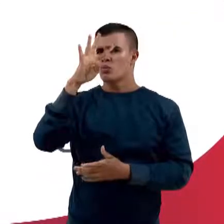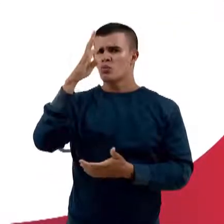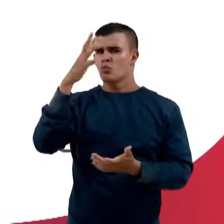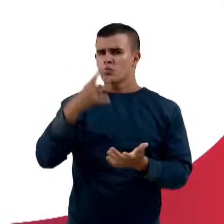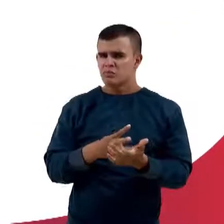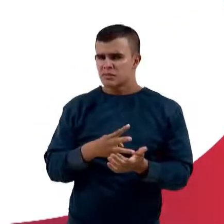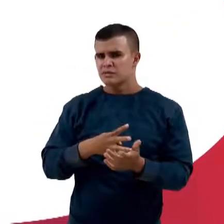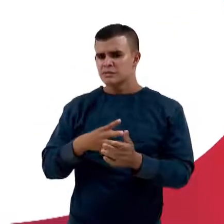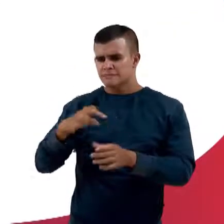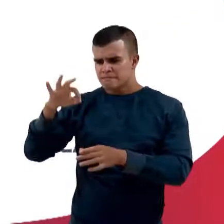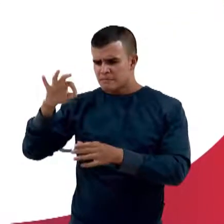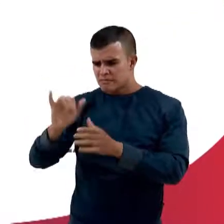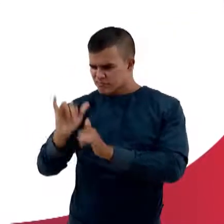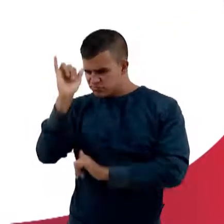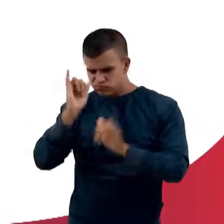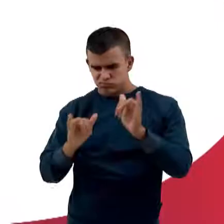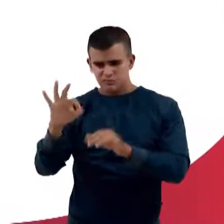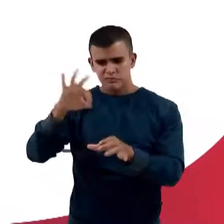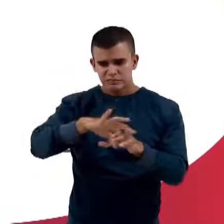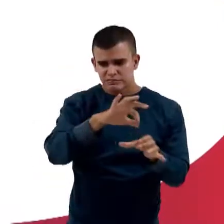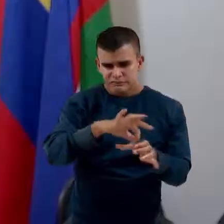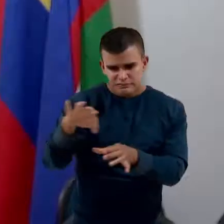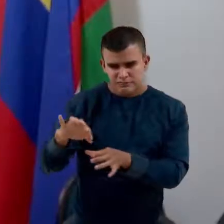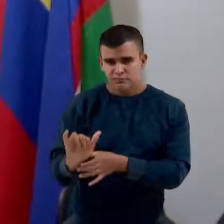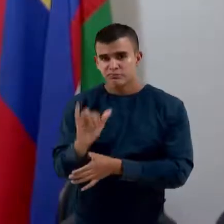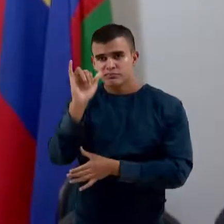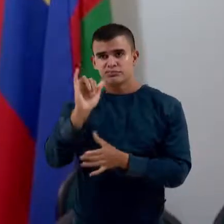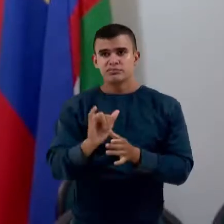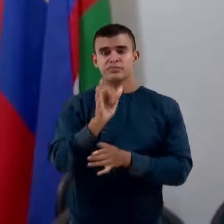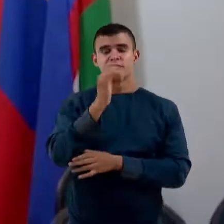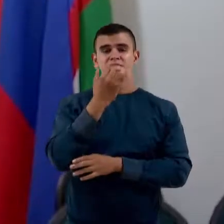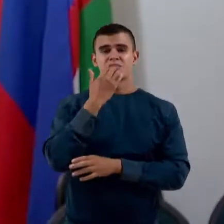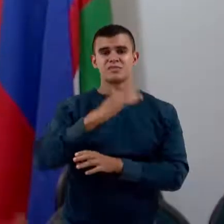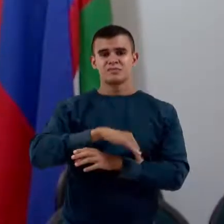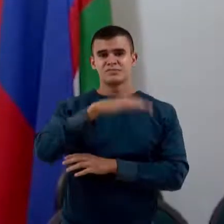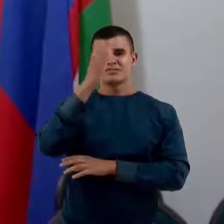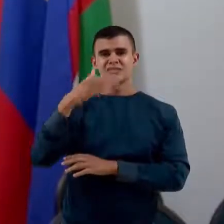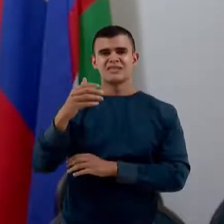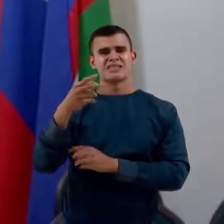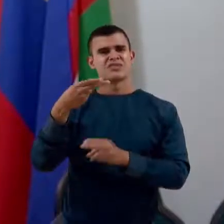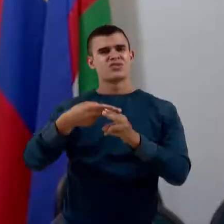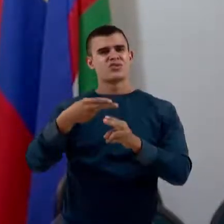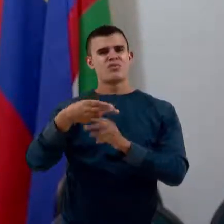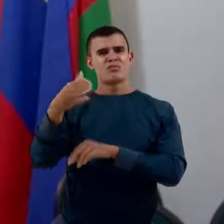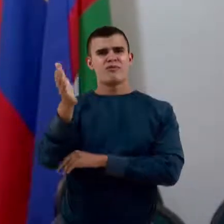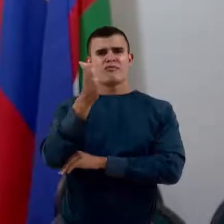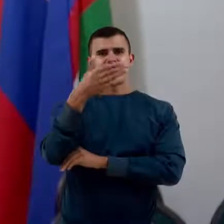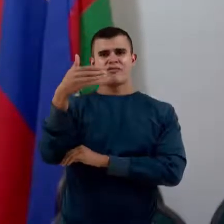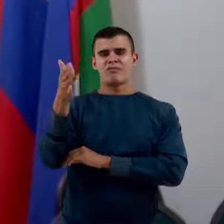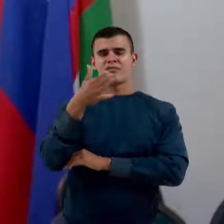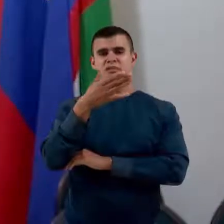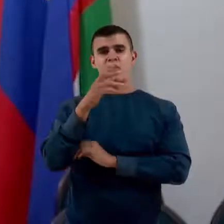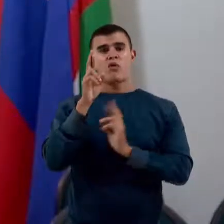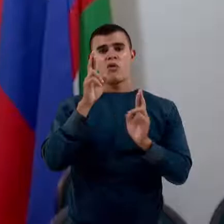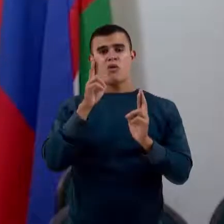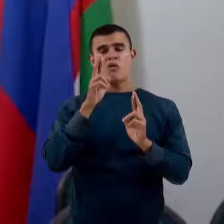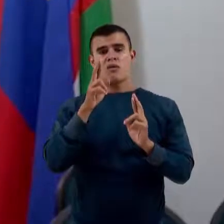árboles en cada edición de la carrera. En estos 2 últimos años lo que hemos hecho es el Cerro de la Bandera y para la